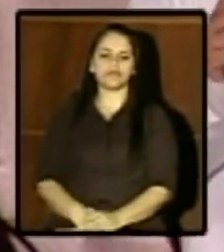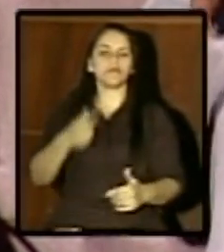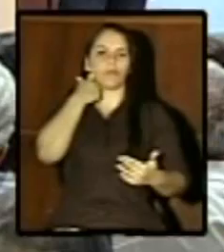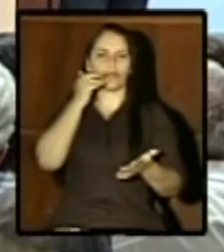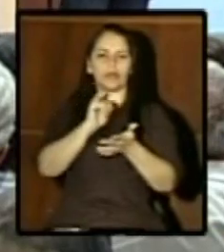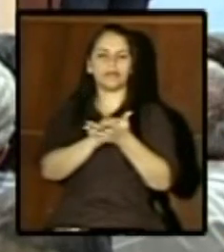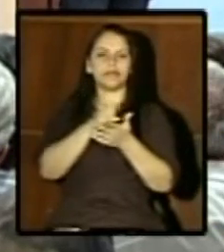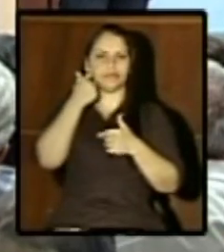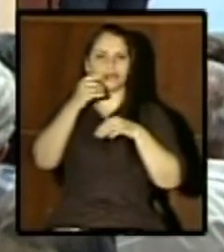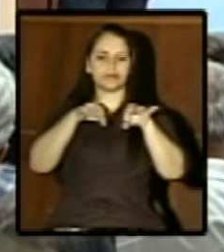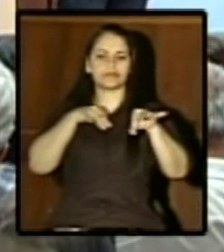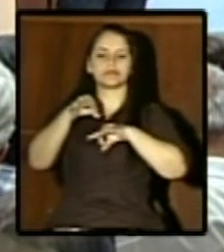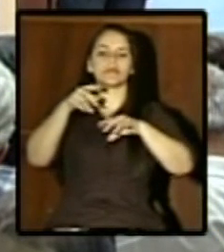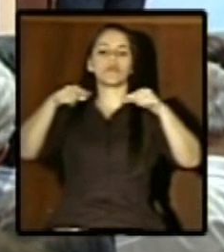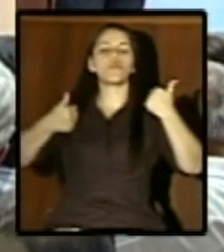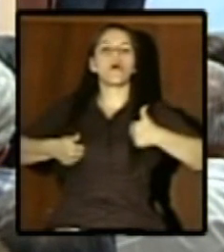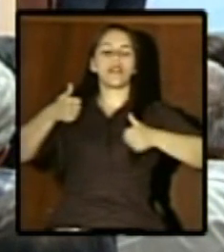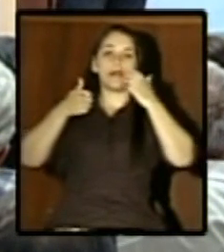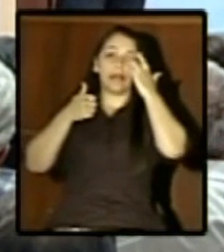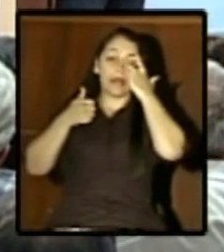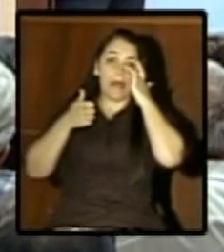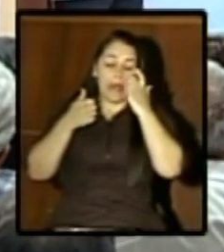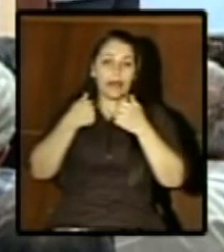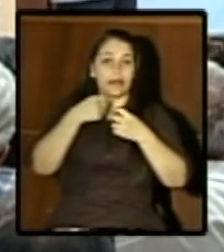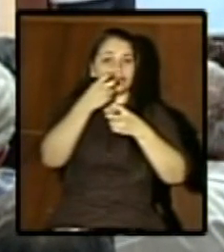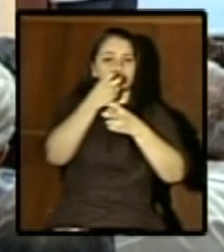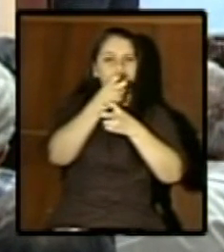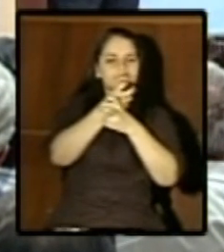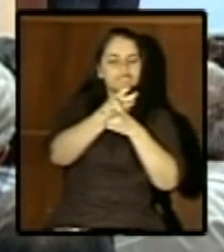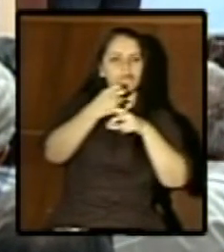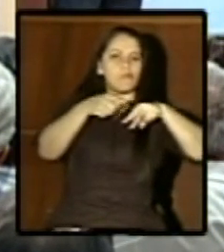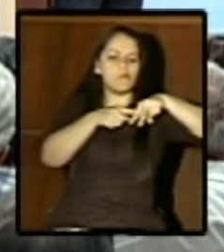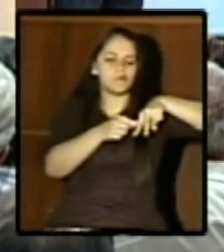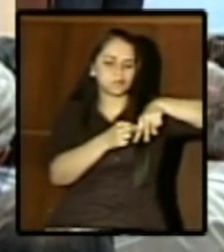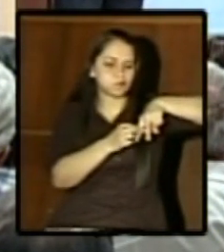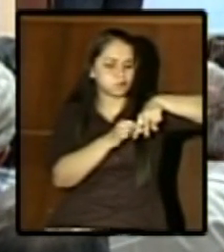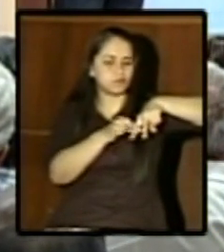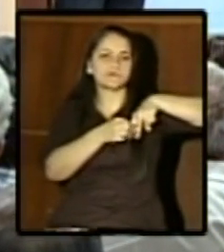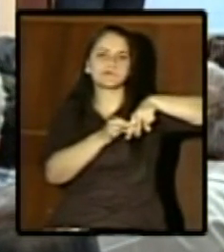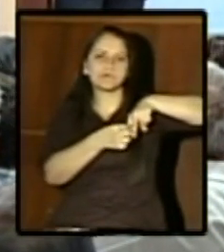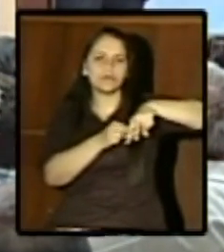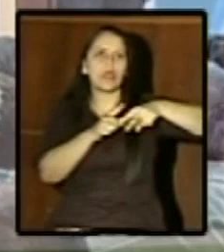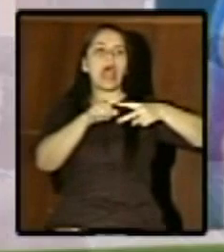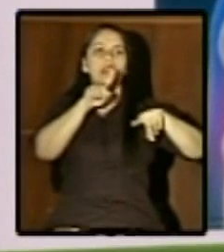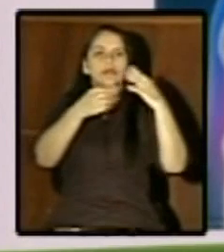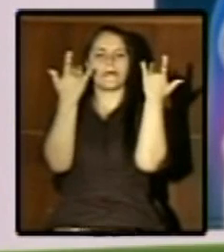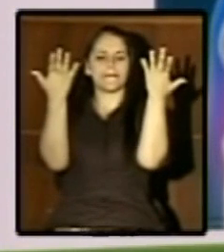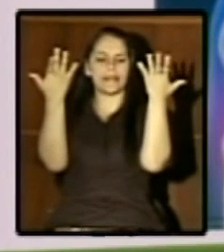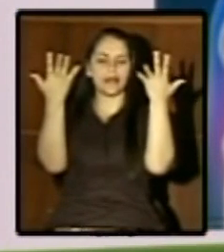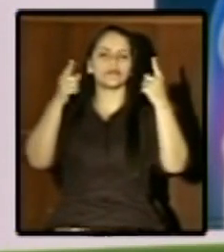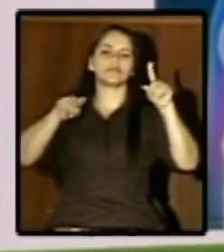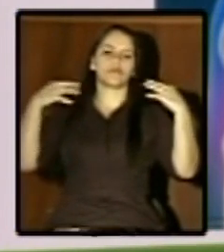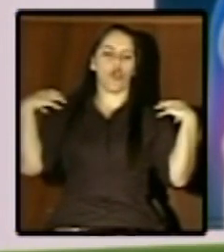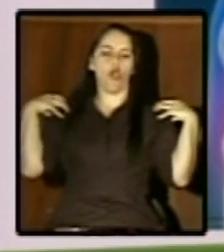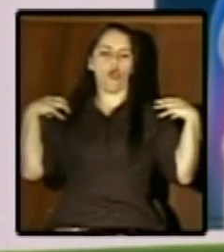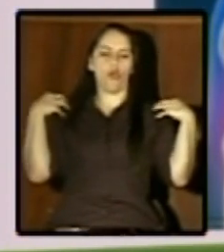Por tanto, vamos a hacer énfasis en las articulaciones especialmente de la rodilla, en algunas afecciones que se pueden dar en las manos